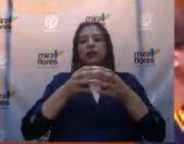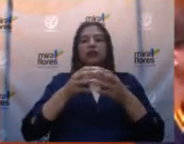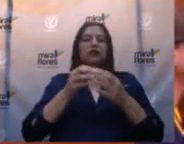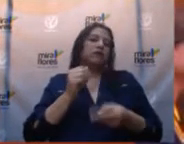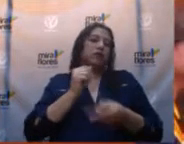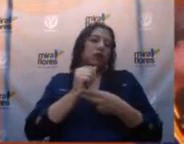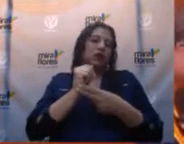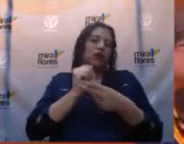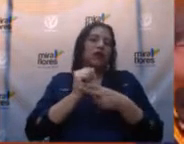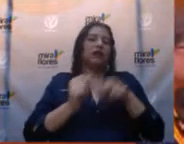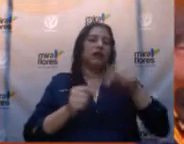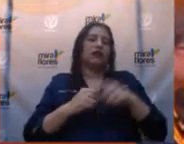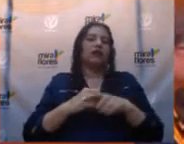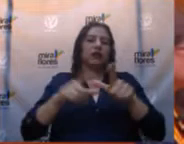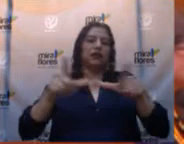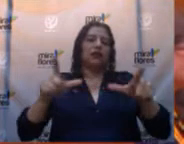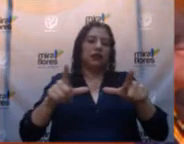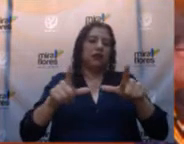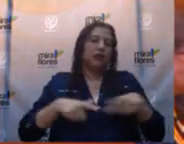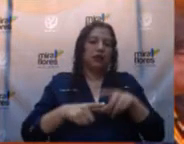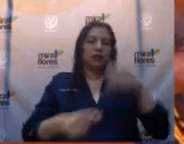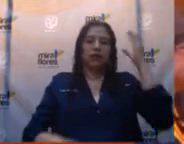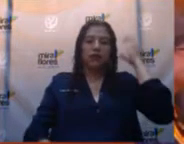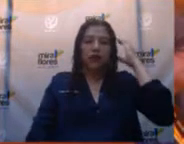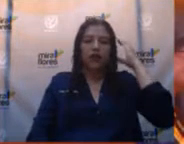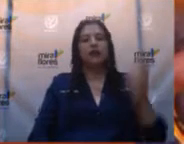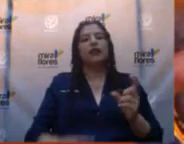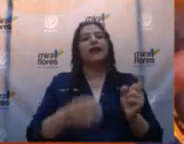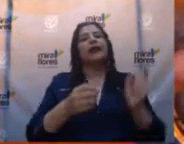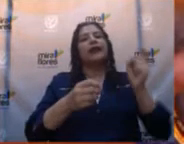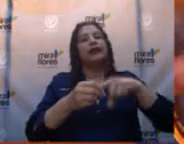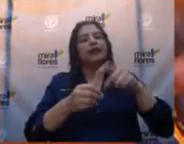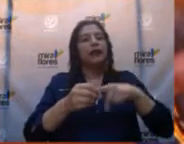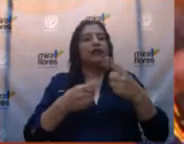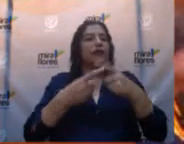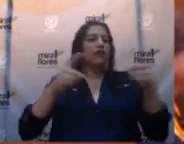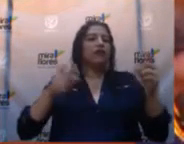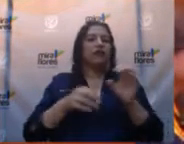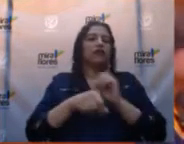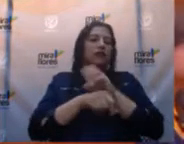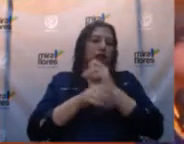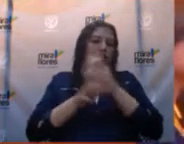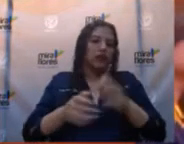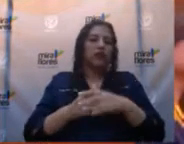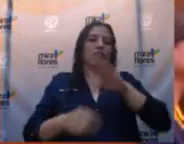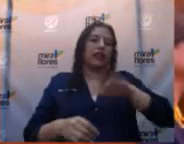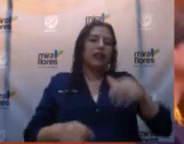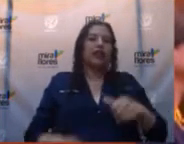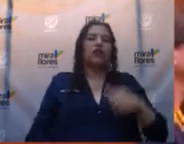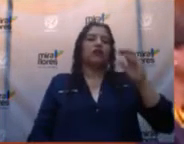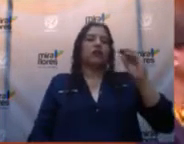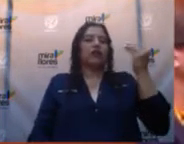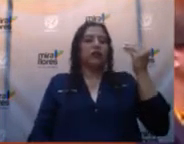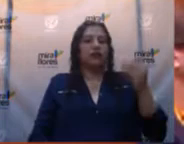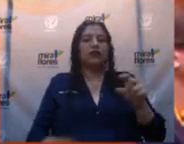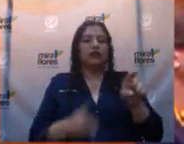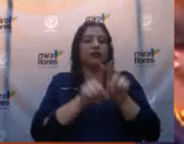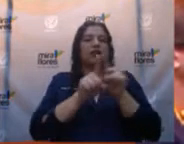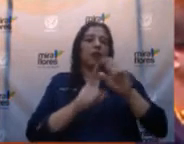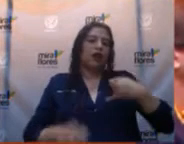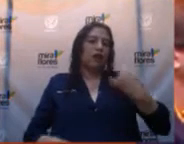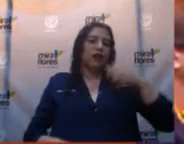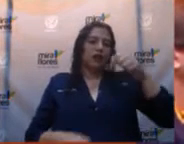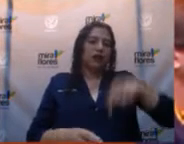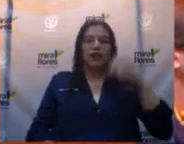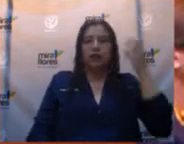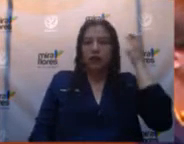de Defensa Civil de Miraflores, integrantes de los Consejos de Niños, Adolescentes y Jóvenes de